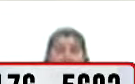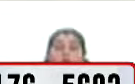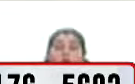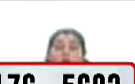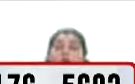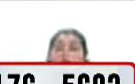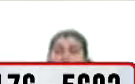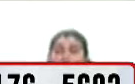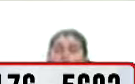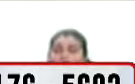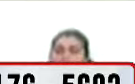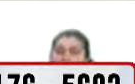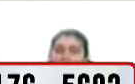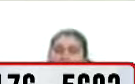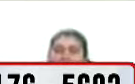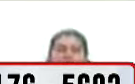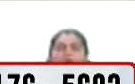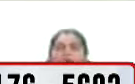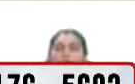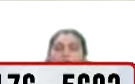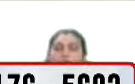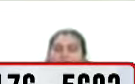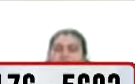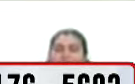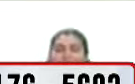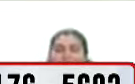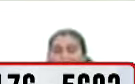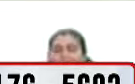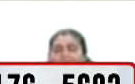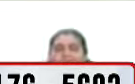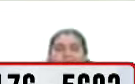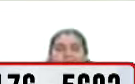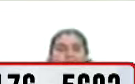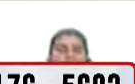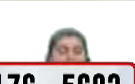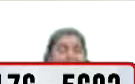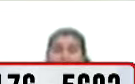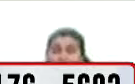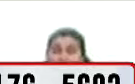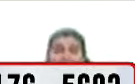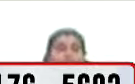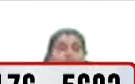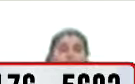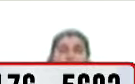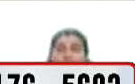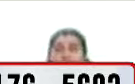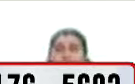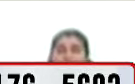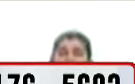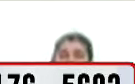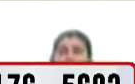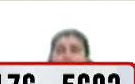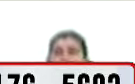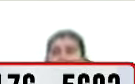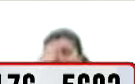pública es un dispendio de recursos, es una aberración. No importa si es para hacer cloacas, escuelas, hospitales.